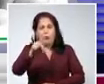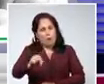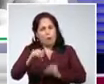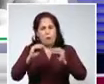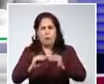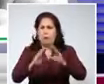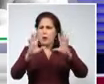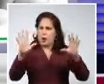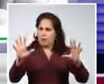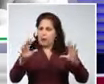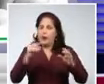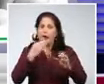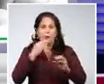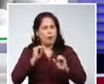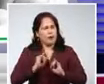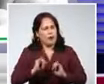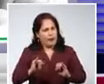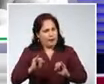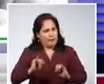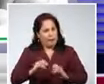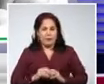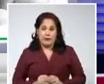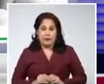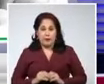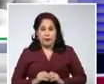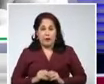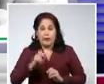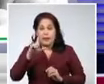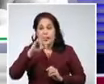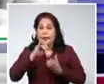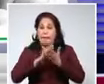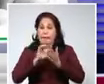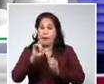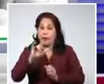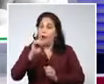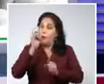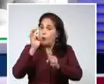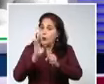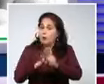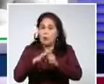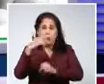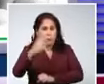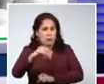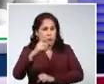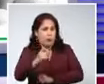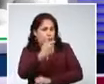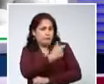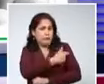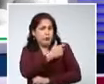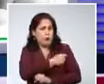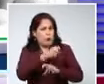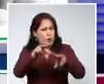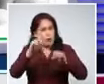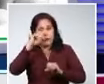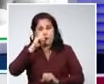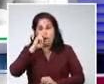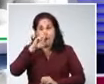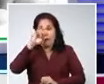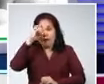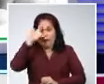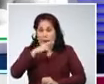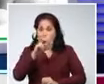sin duda con muy buenas noticias. El SECMED aprobó el inicio del ensayo fase 3 del candidato vacunal cubano Soberana 02,